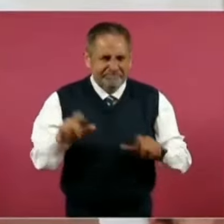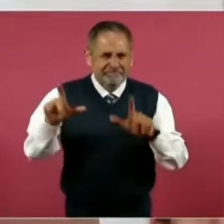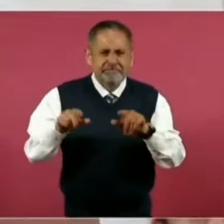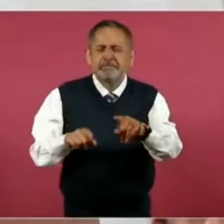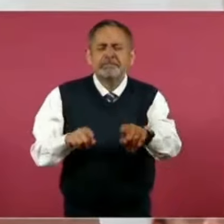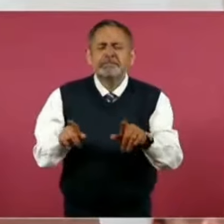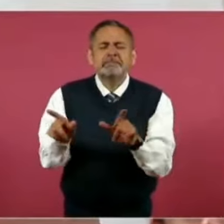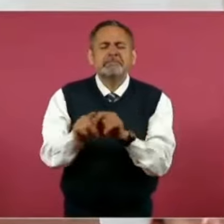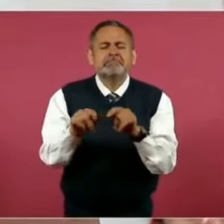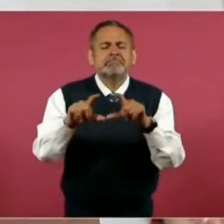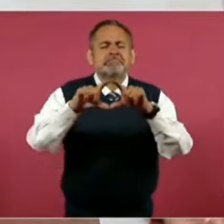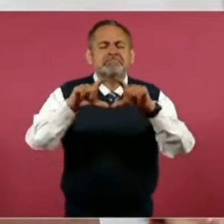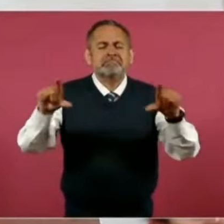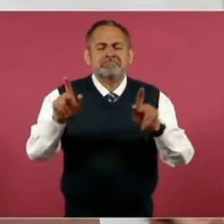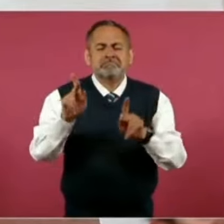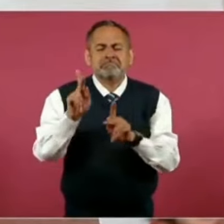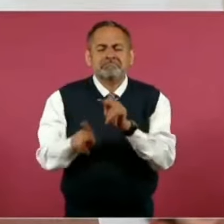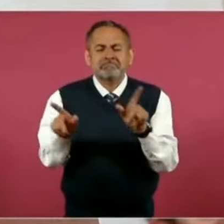un fragmento.